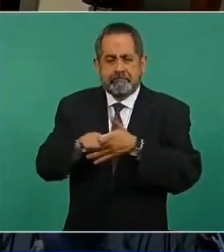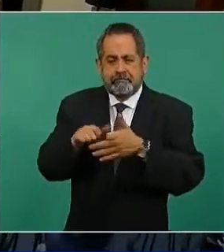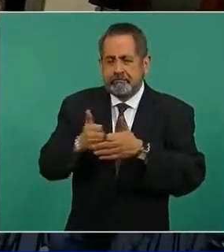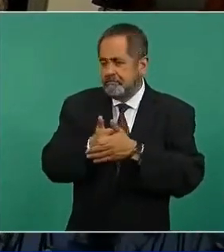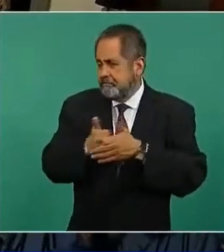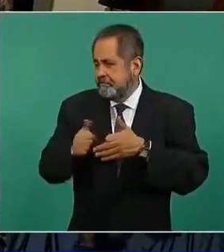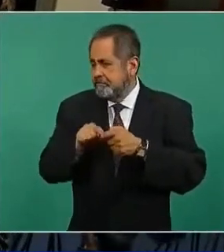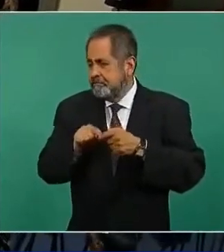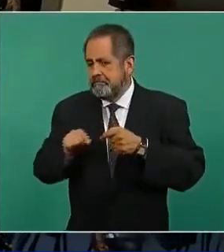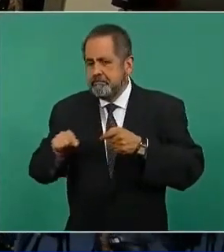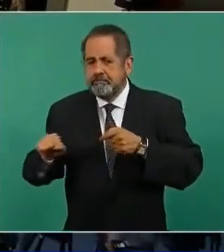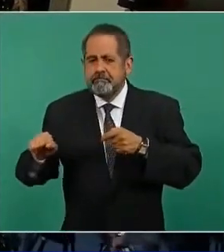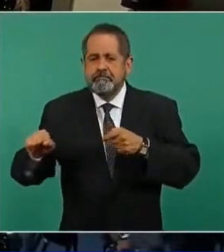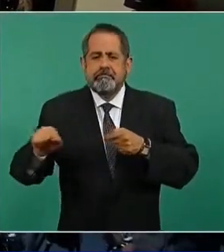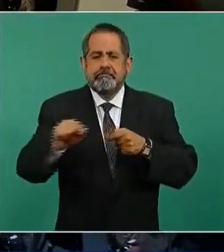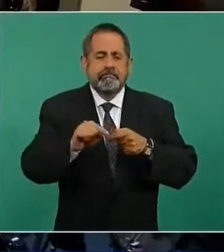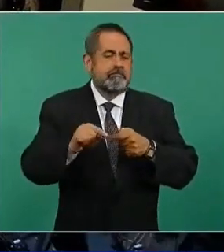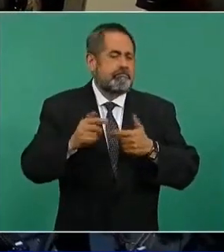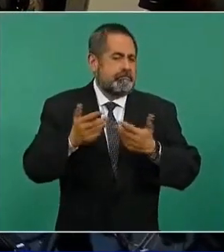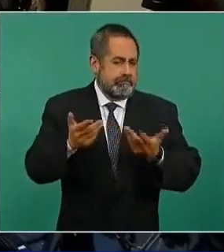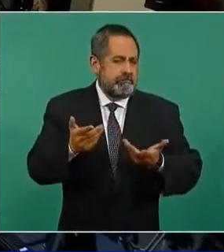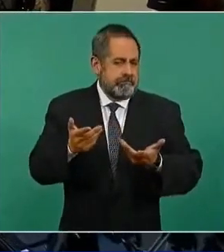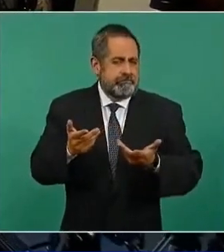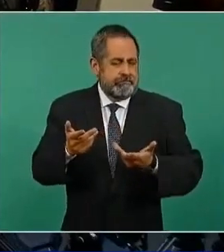barcos que